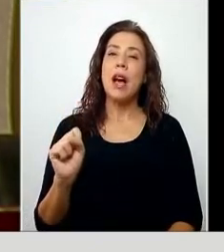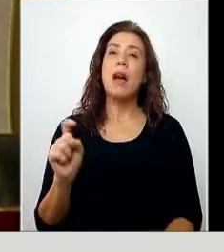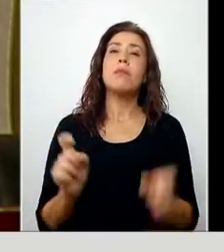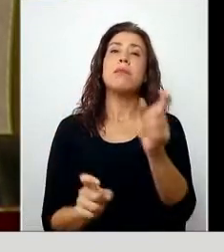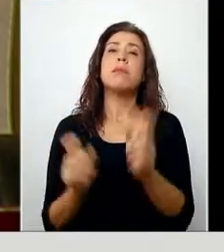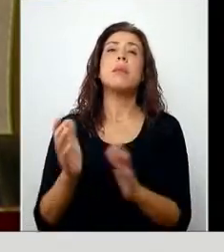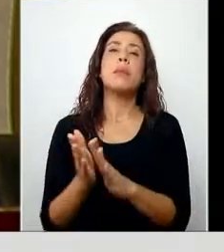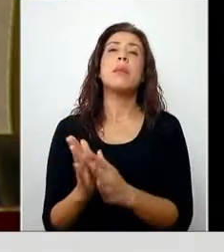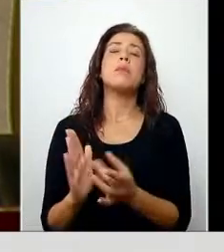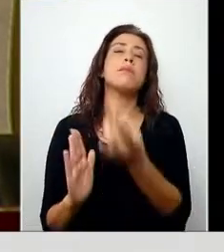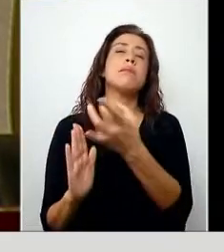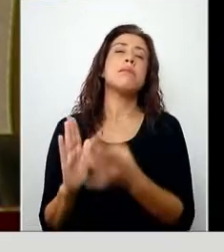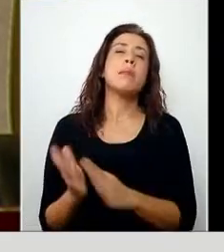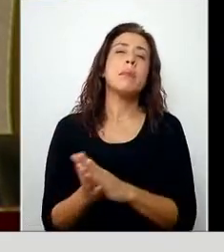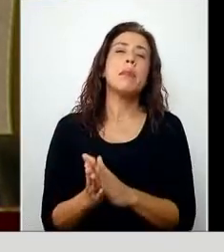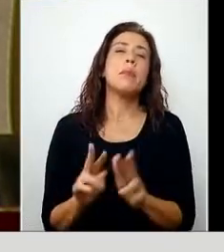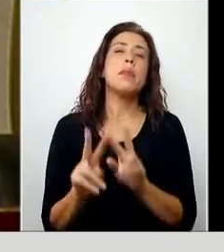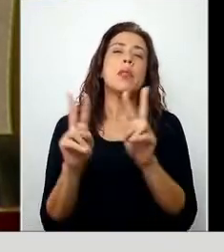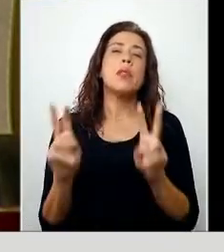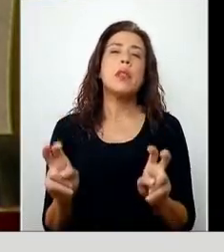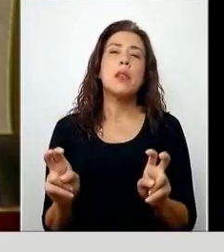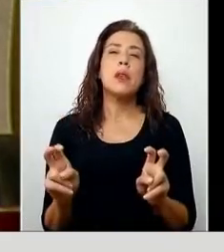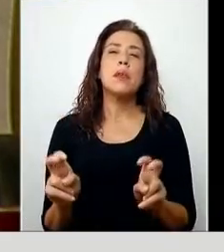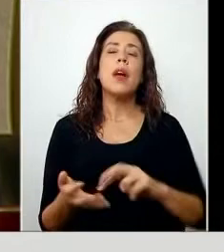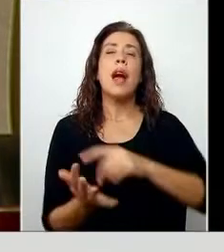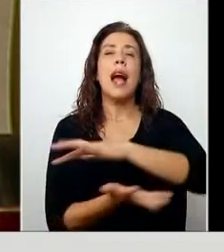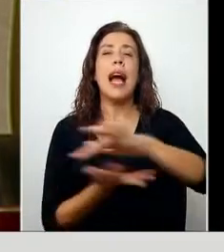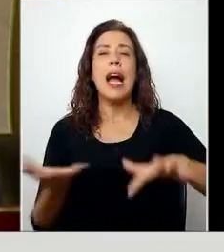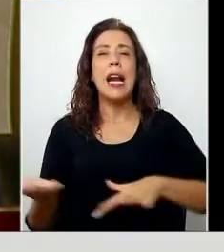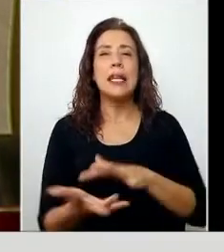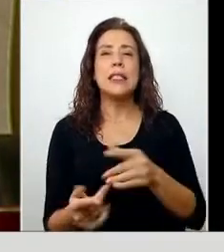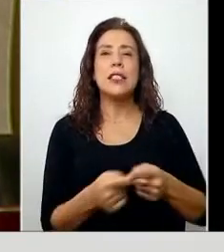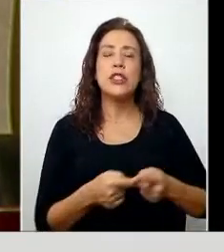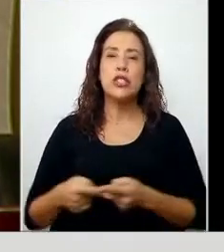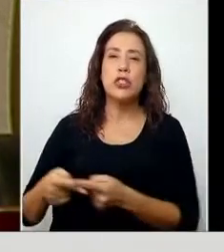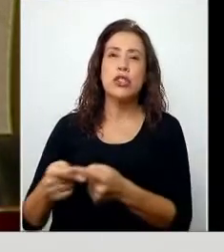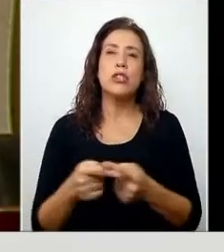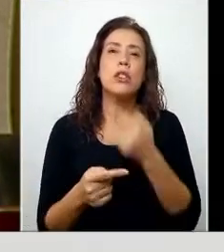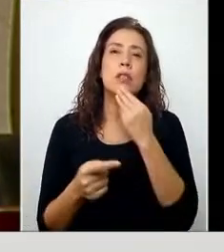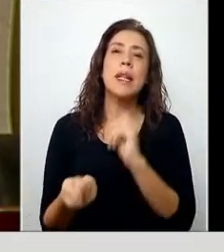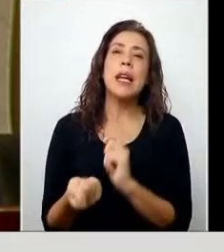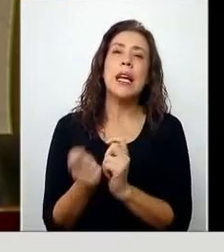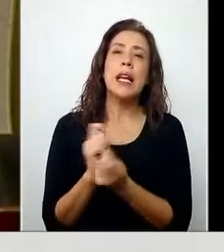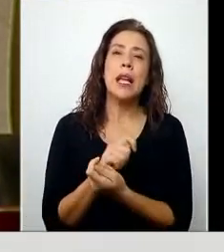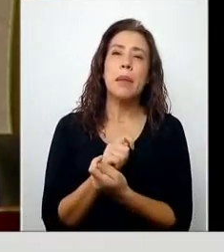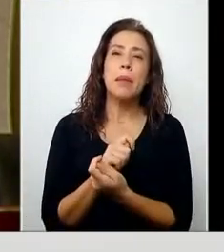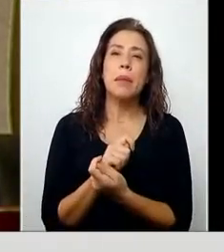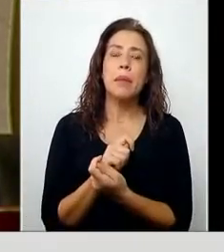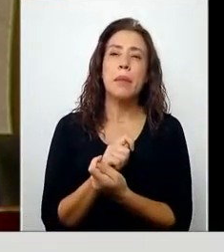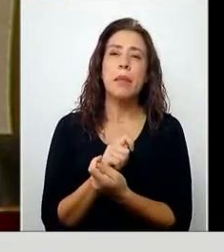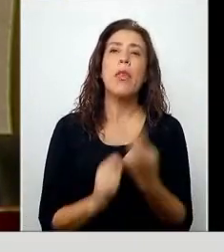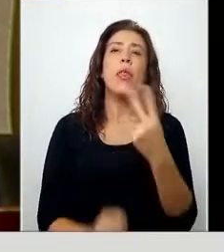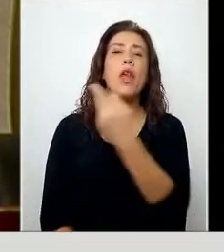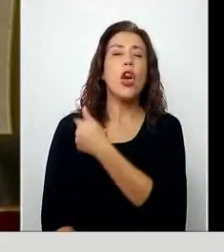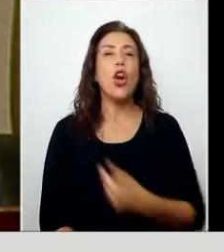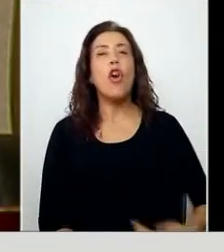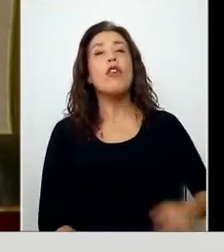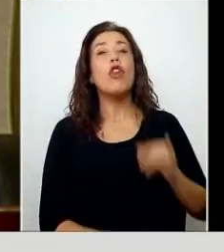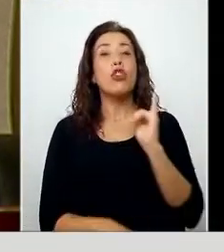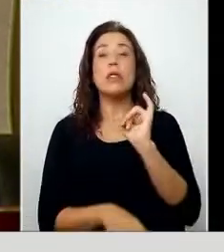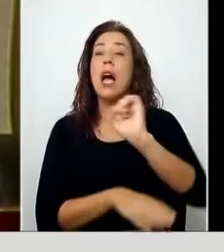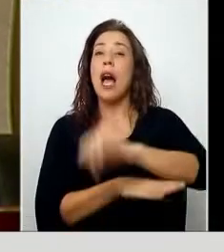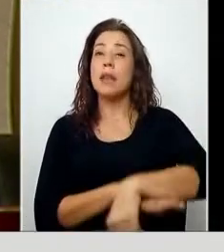que ya lo relataba del estallido social y aquí una indicación que el que El Ejecutivo acogió por parte del diputado